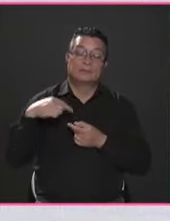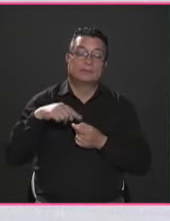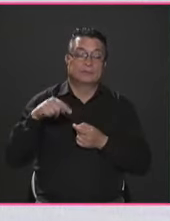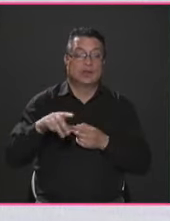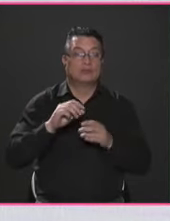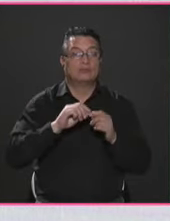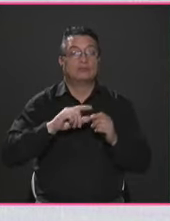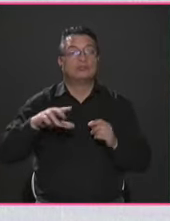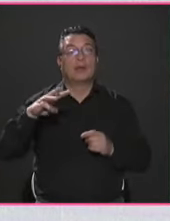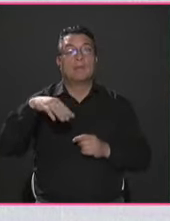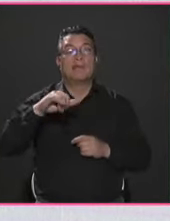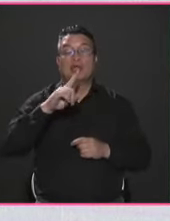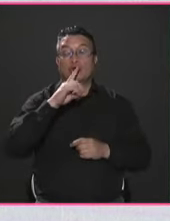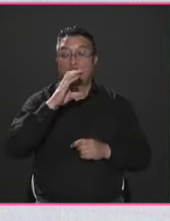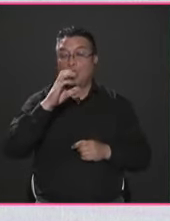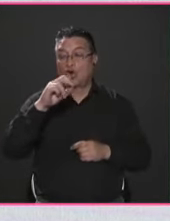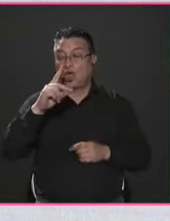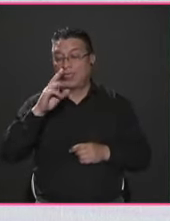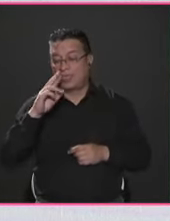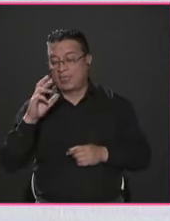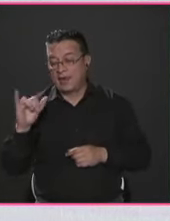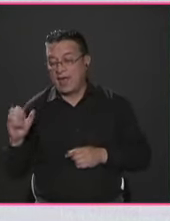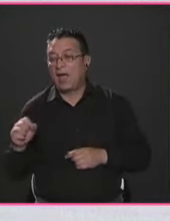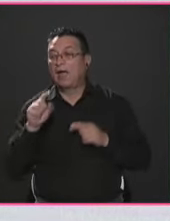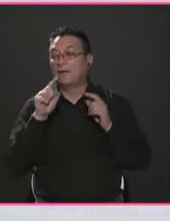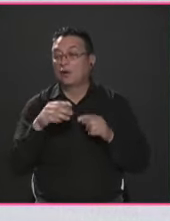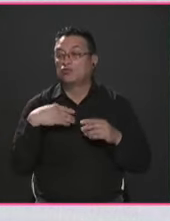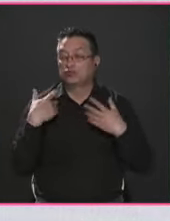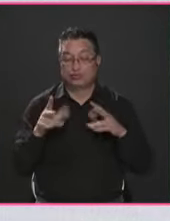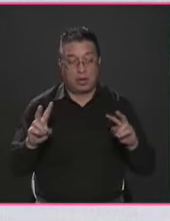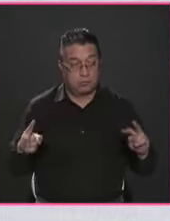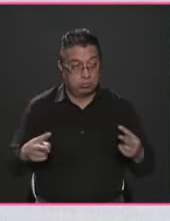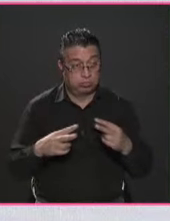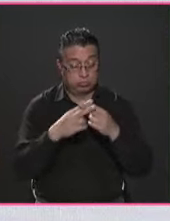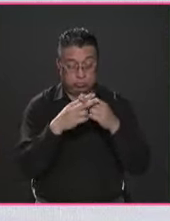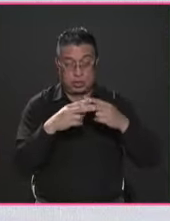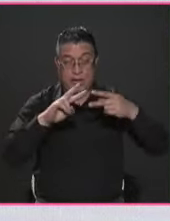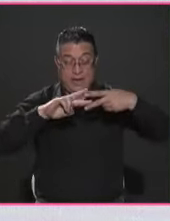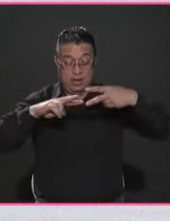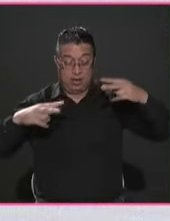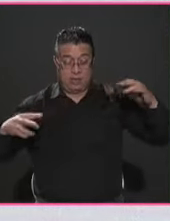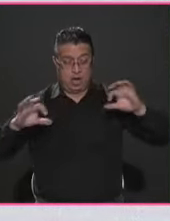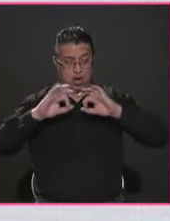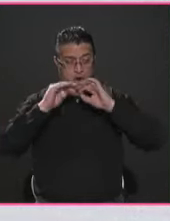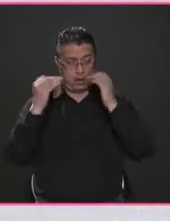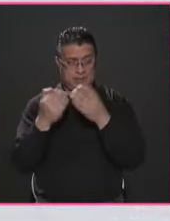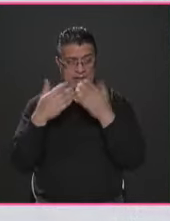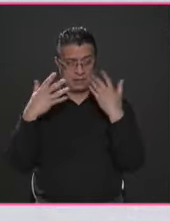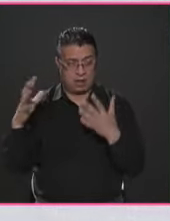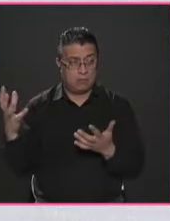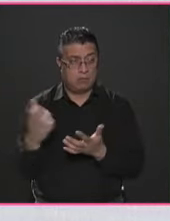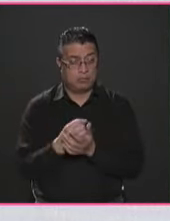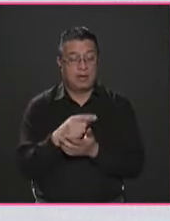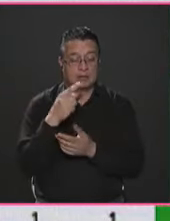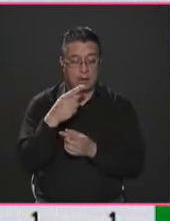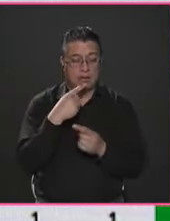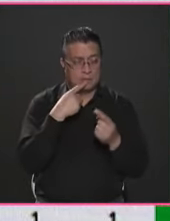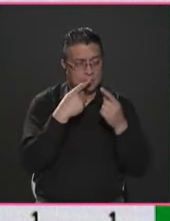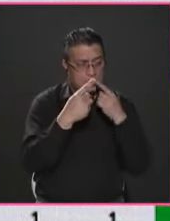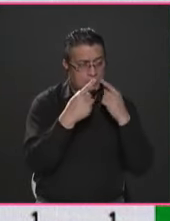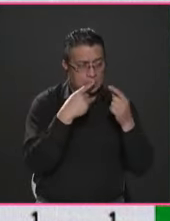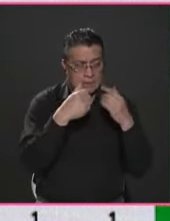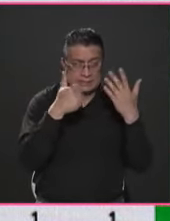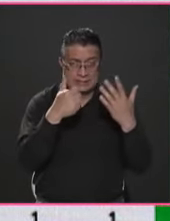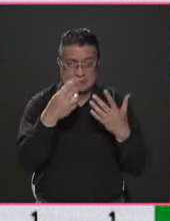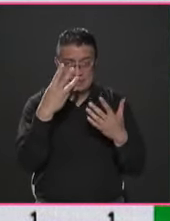esas mitocondrias Entonces nosotros como logramos reconstruir el genoma completo fuimos también a ver los genomas mitocondriales de estos